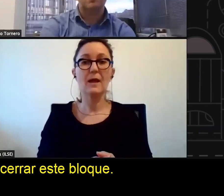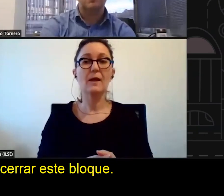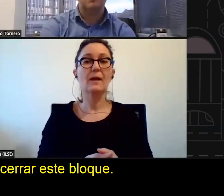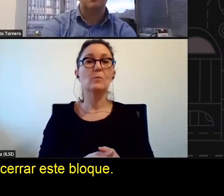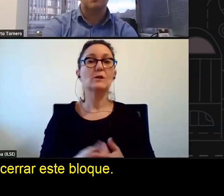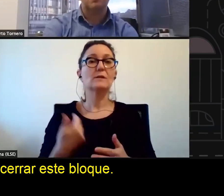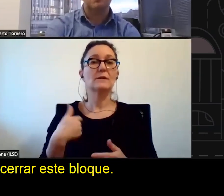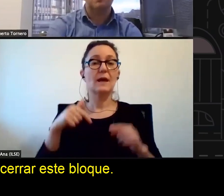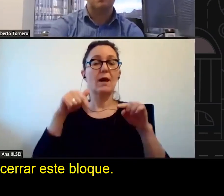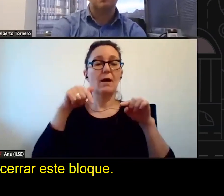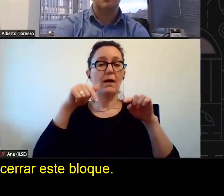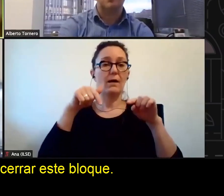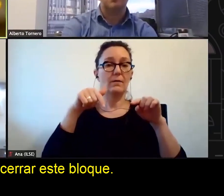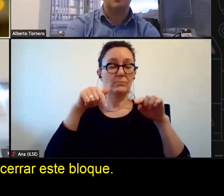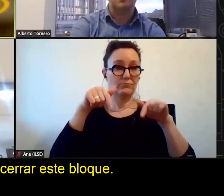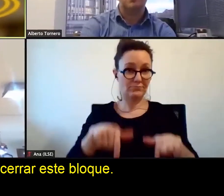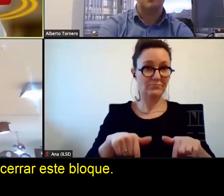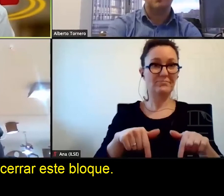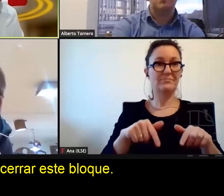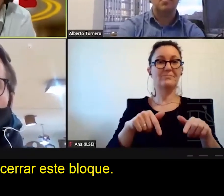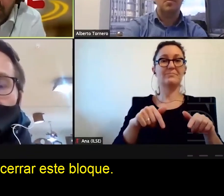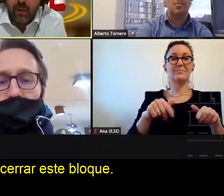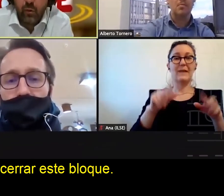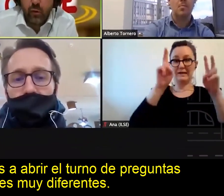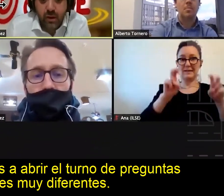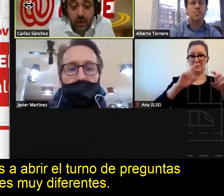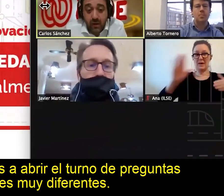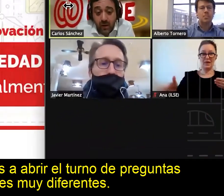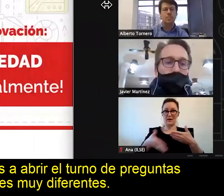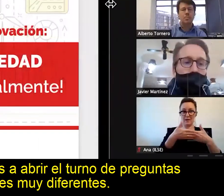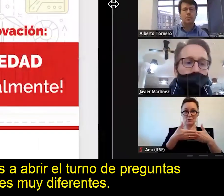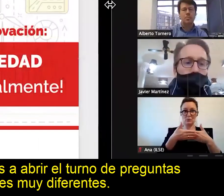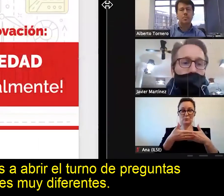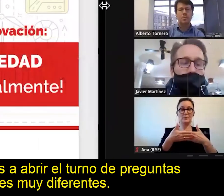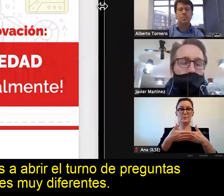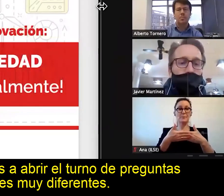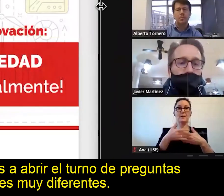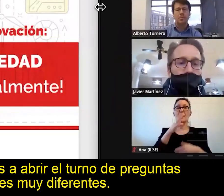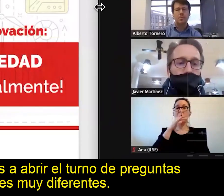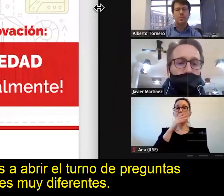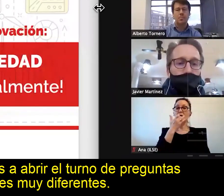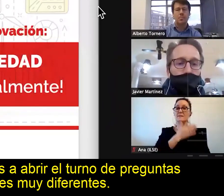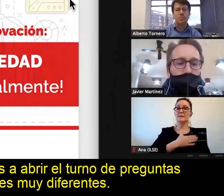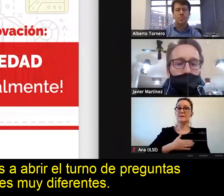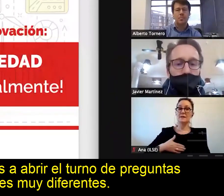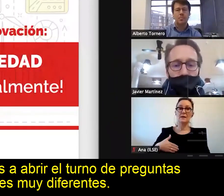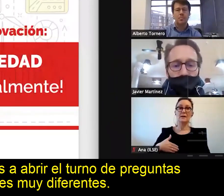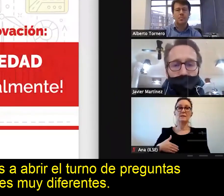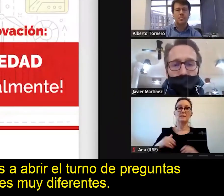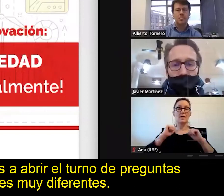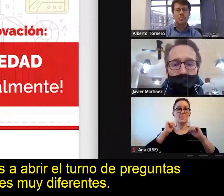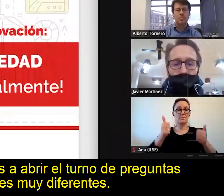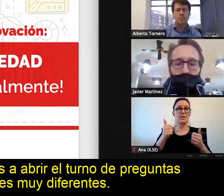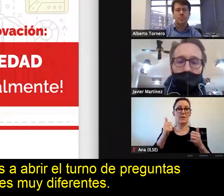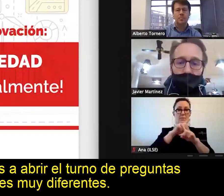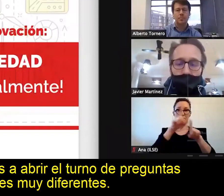cerrar este bloque. Vamos a recibir, si queréis, vamos a abrir el turno de